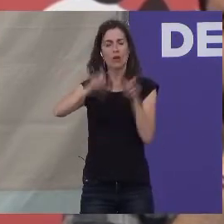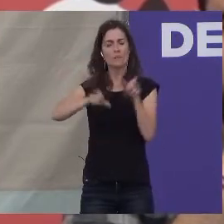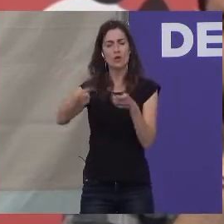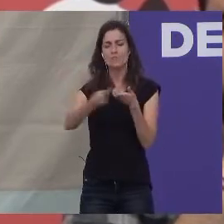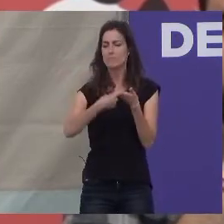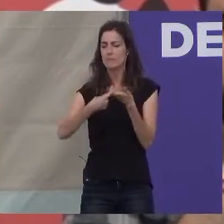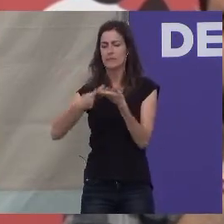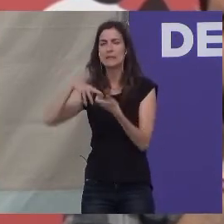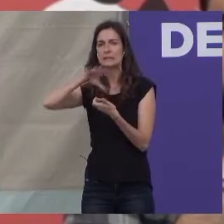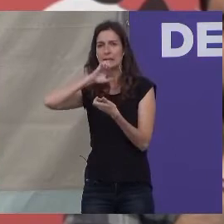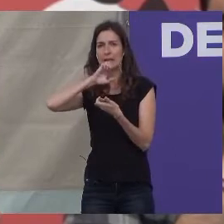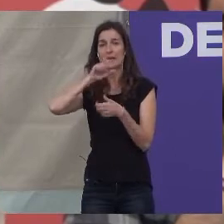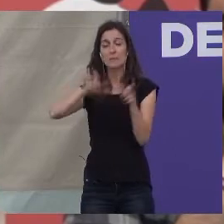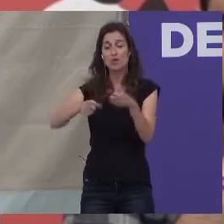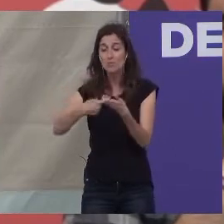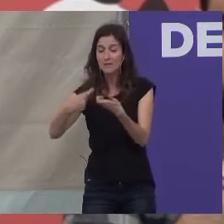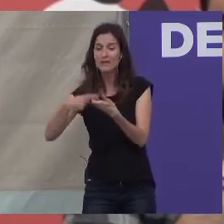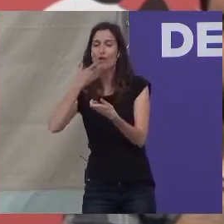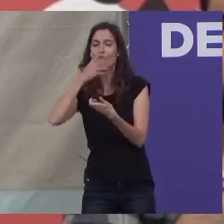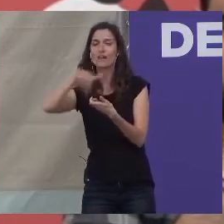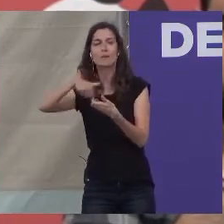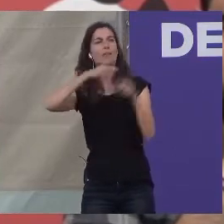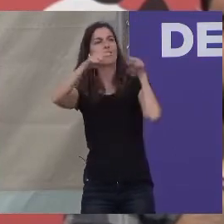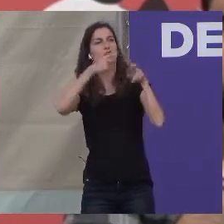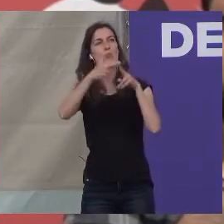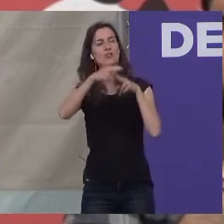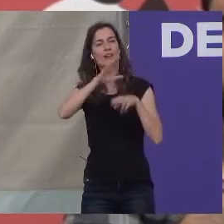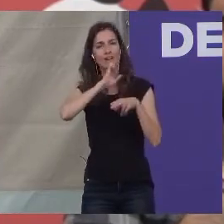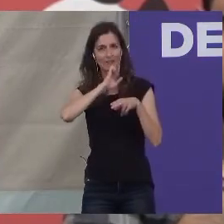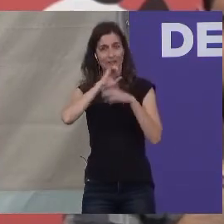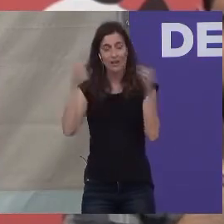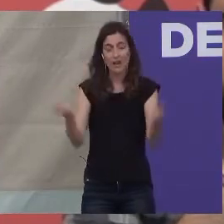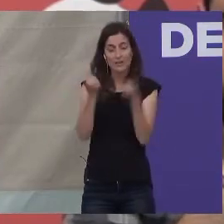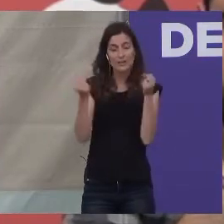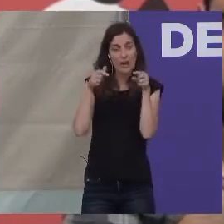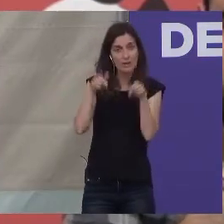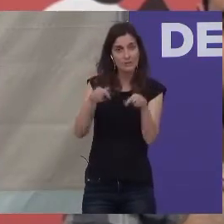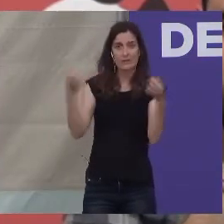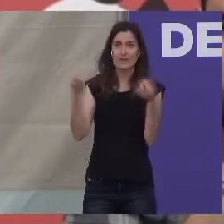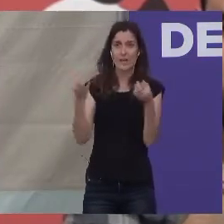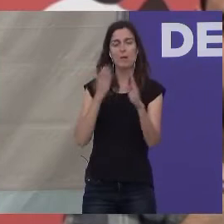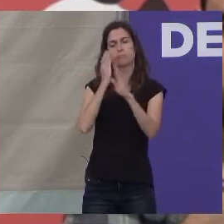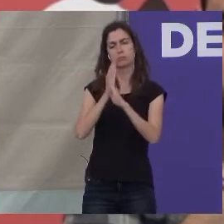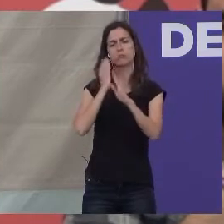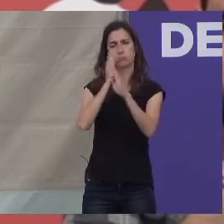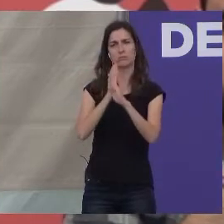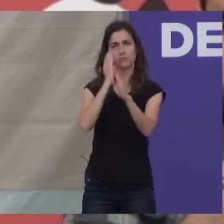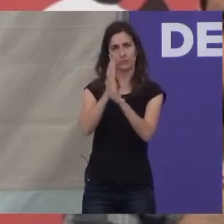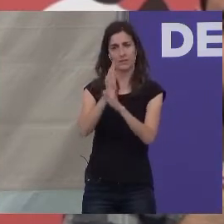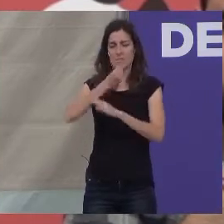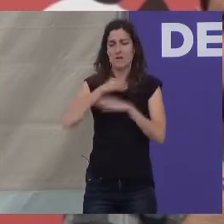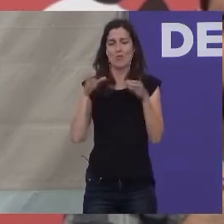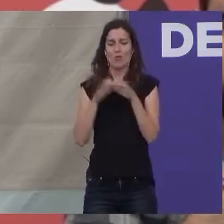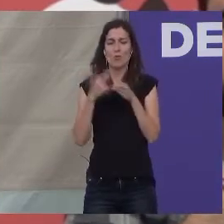pueden conocer también a su dirección política. Estos eventos deberían tener una periodicidad y ser impulsados por el